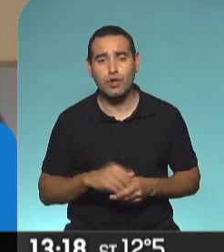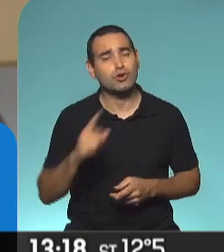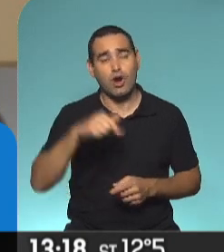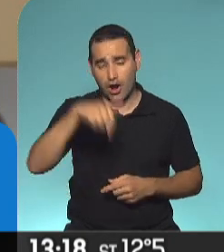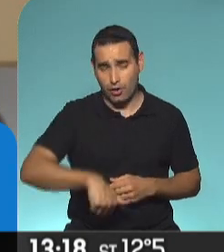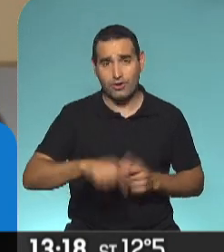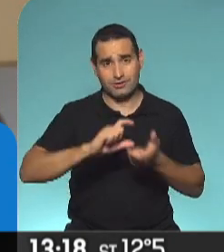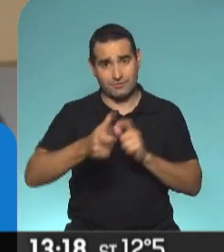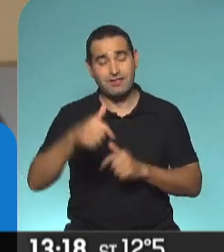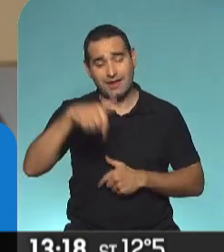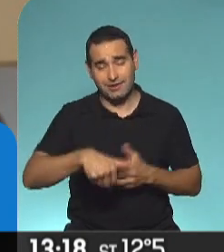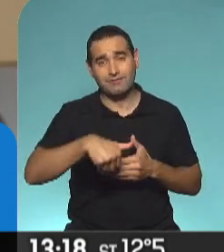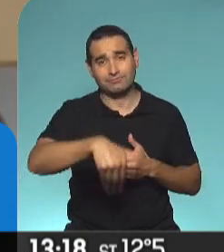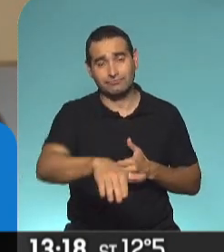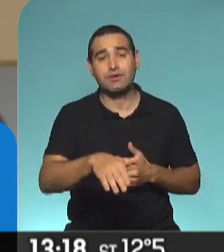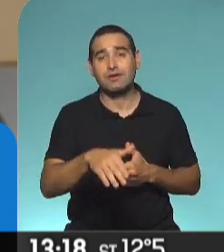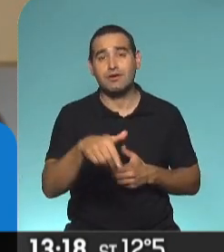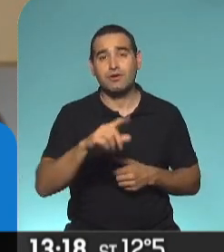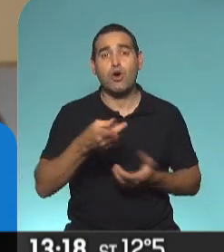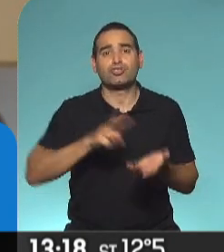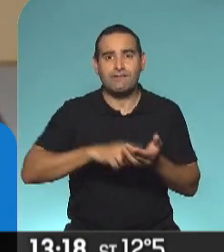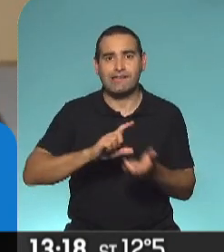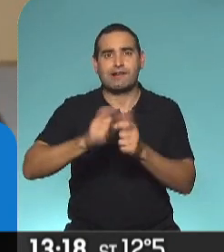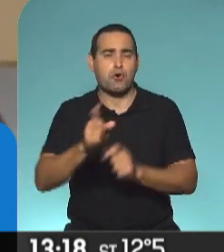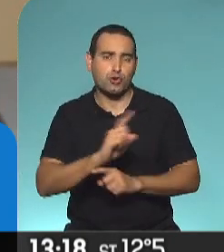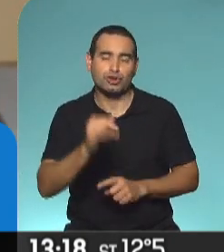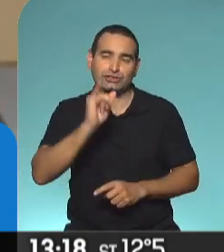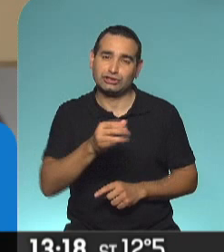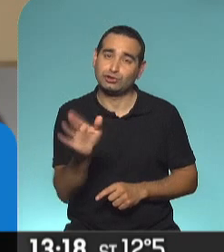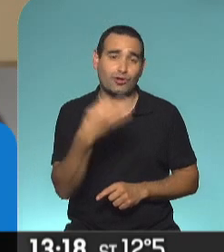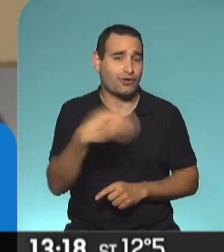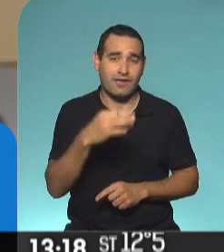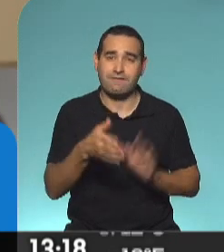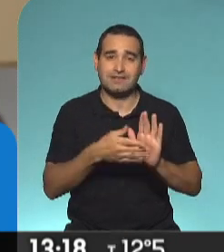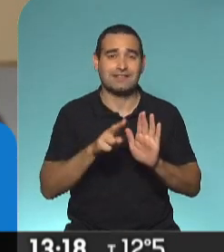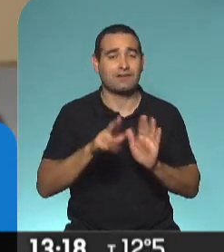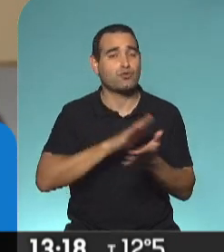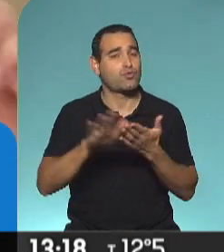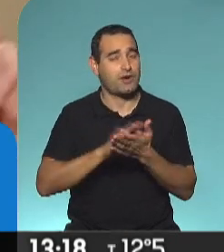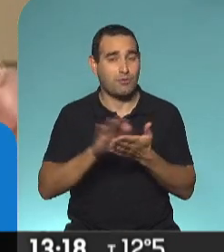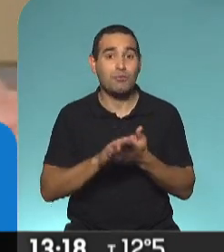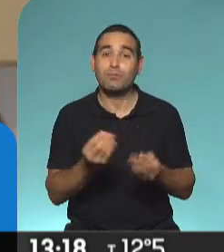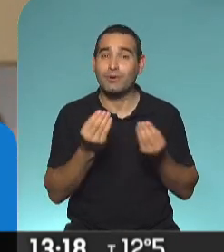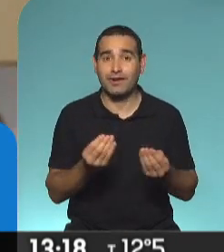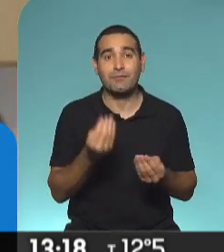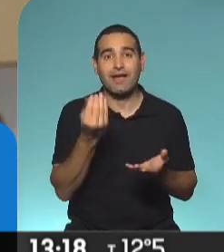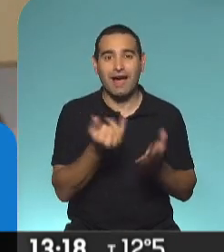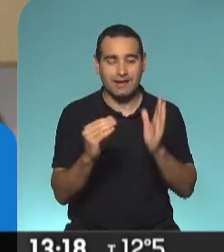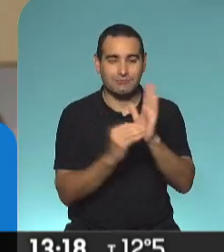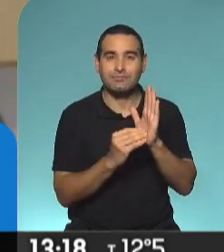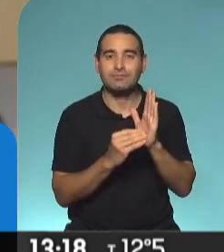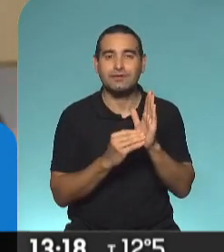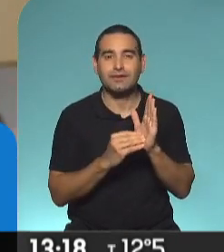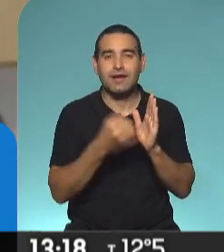renueva ahora de aquí en adelante va a tener vigencia no es necesario volver a renovar si todos tienen que tener el nuevo certificado habilitante porque además contiene la leyenda de